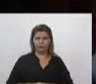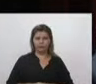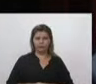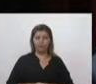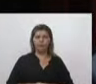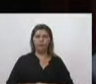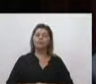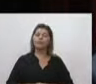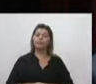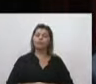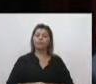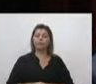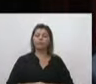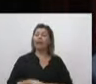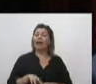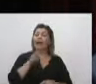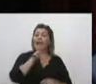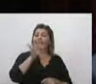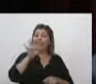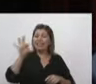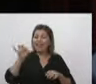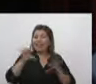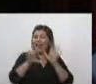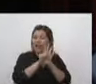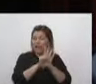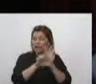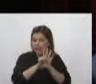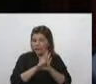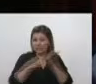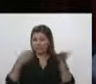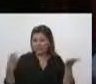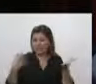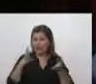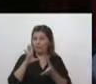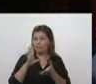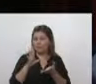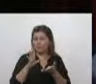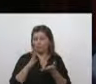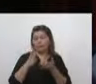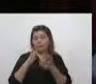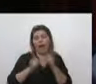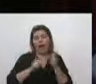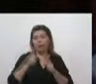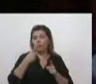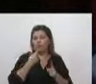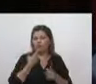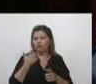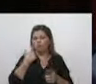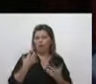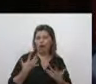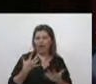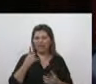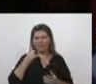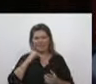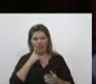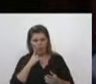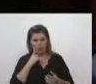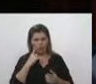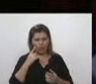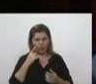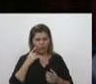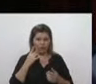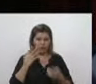probable, yo diría casi con certeza, es que el DNU 70-23 del Poder Ejecutivo va a caer esta tarde-noche en el Senado con